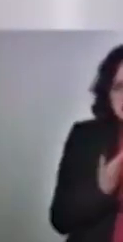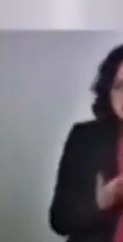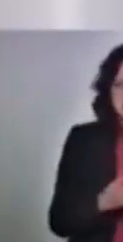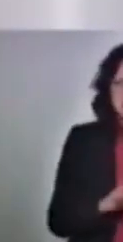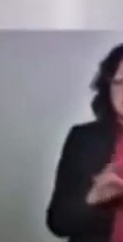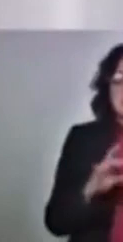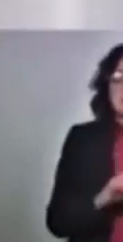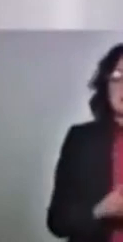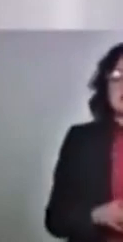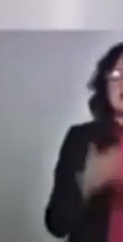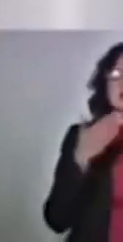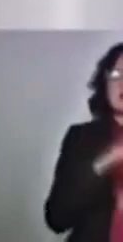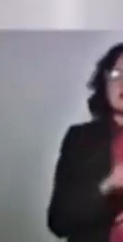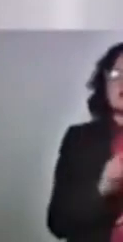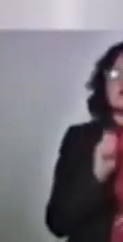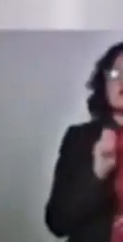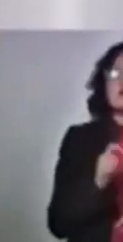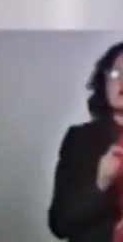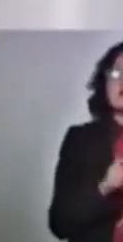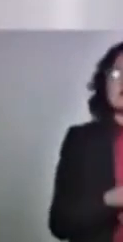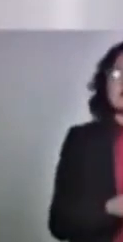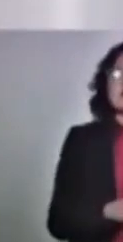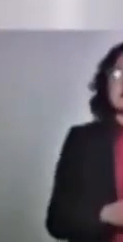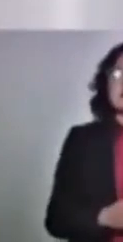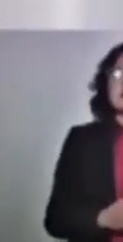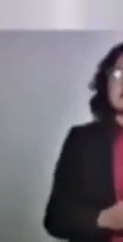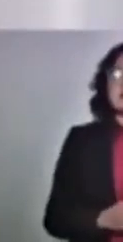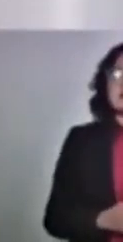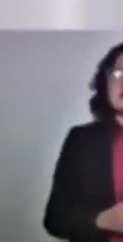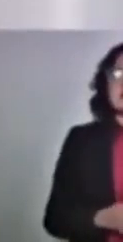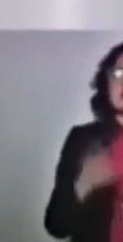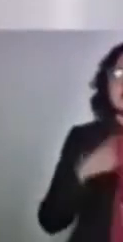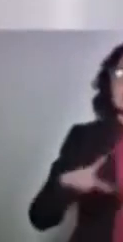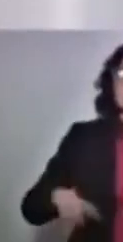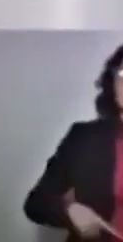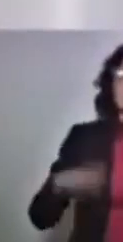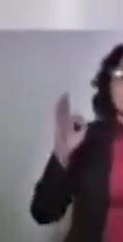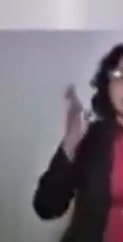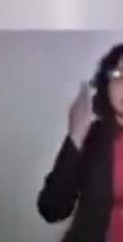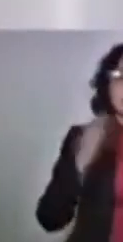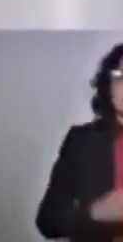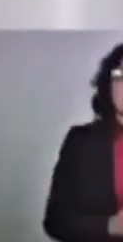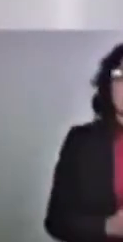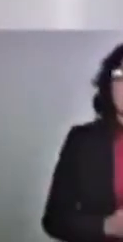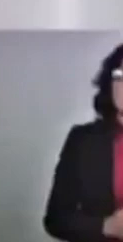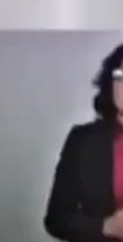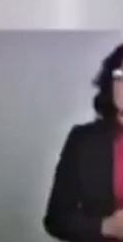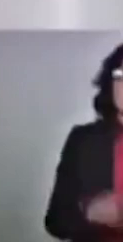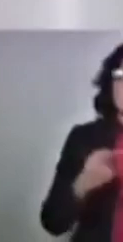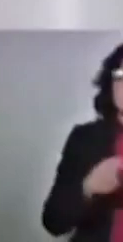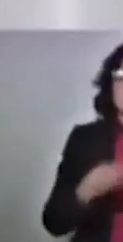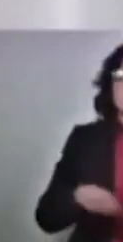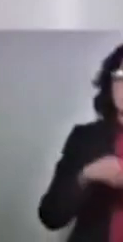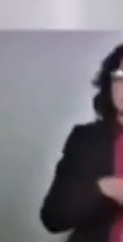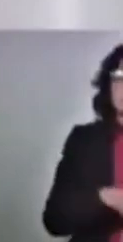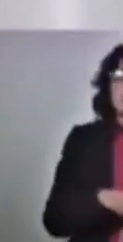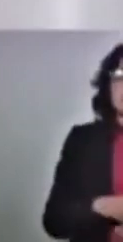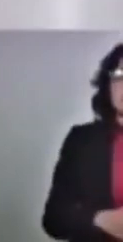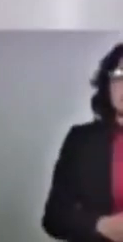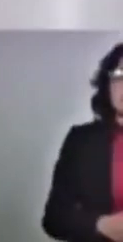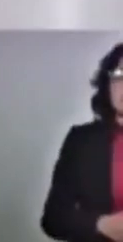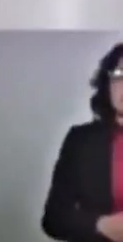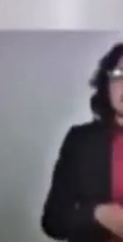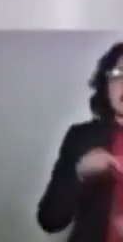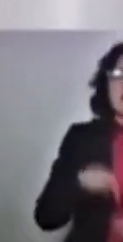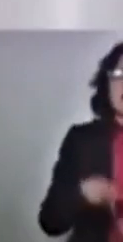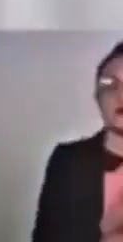Son, según los registros, de ¿dónde que ha dado están? El propio gobierno federal. No es cierto. Desde que se aplicó la, no es cierto, la medida del hoy no, no se